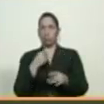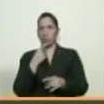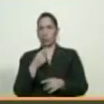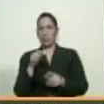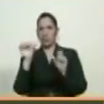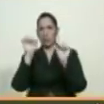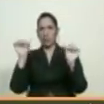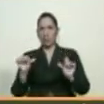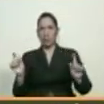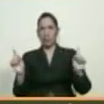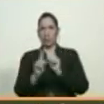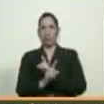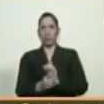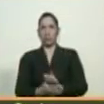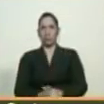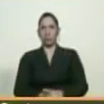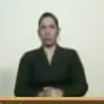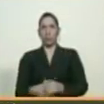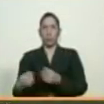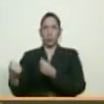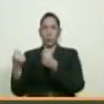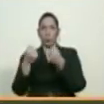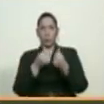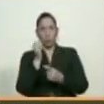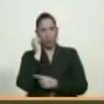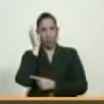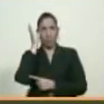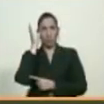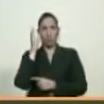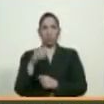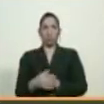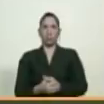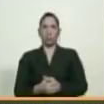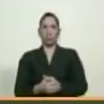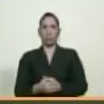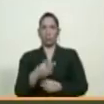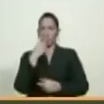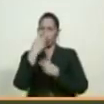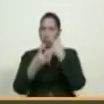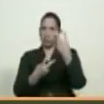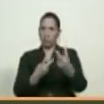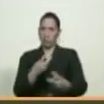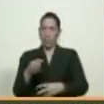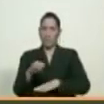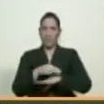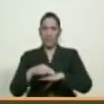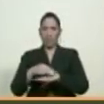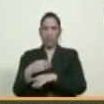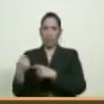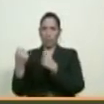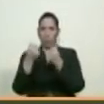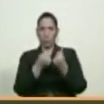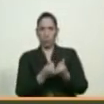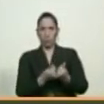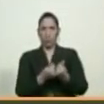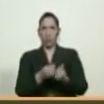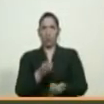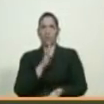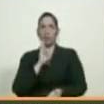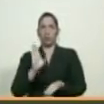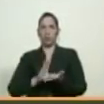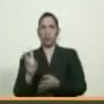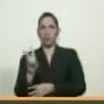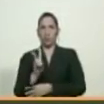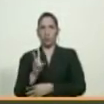cambiario. Los montos de capacidad de demanda serán monitoreados por el Ministerio de Economía y Finanzas y el Banco Central para